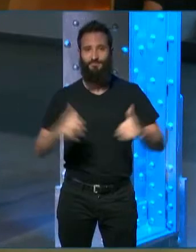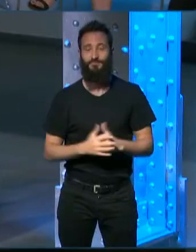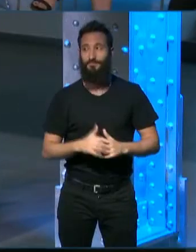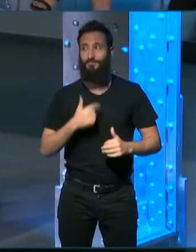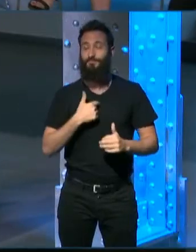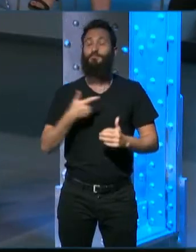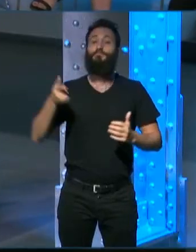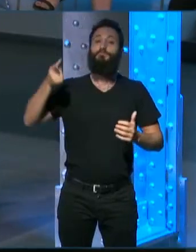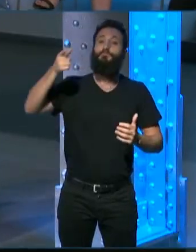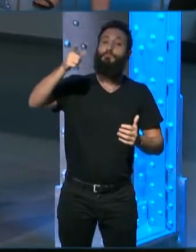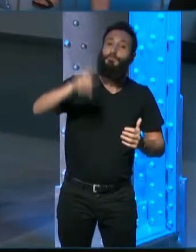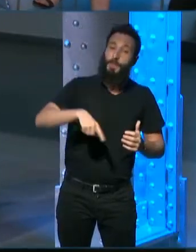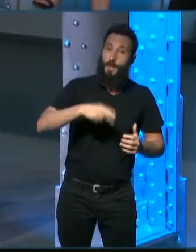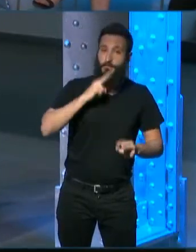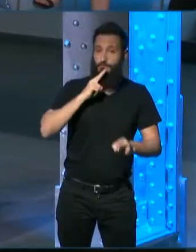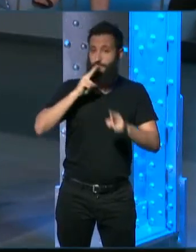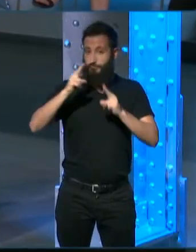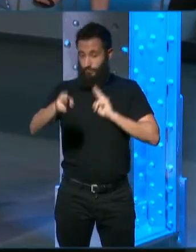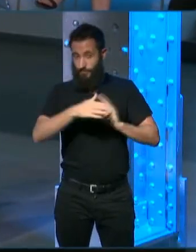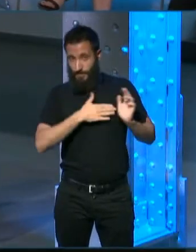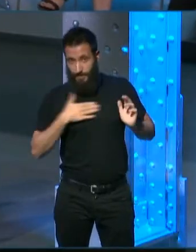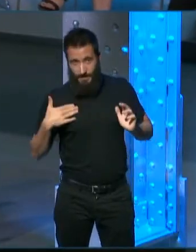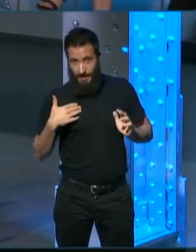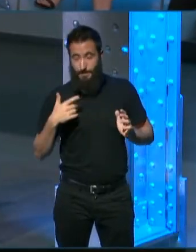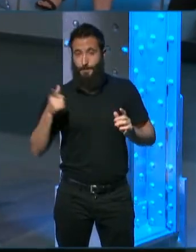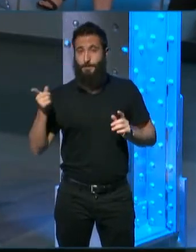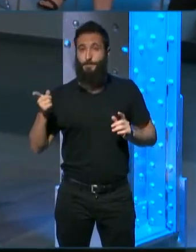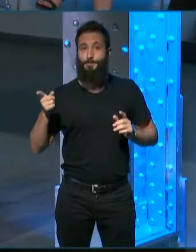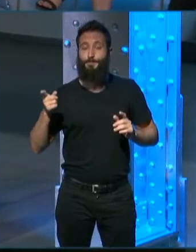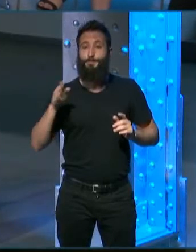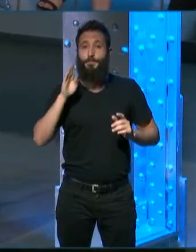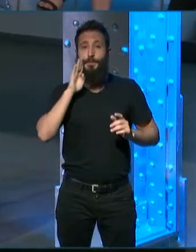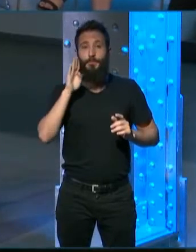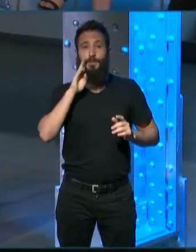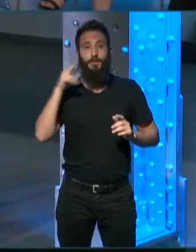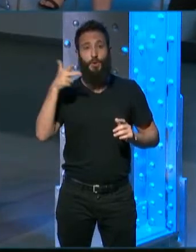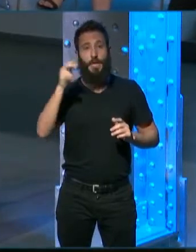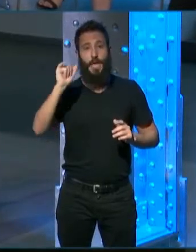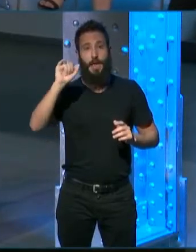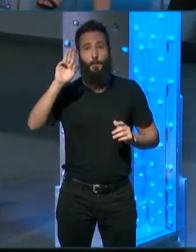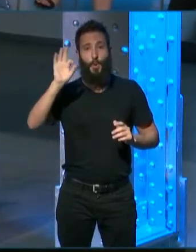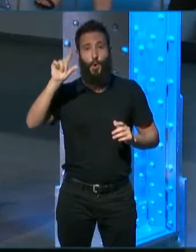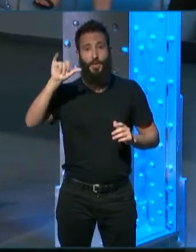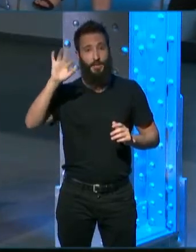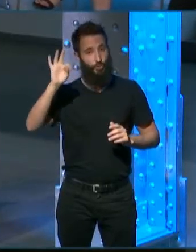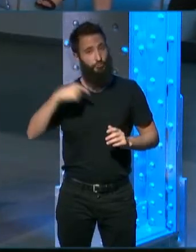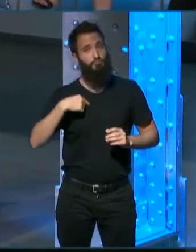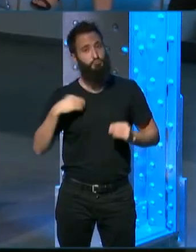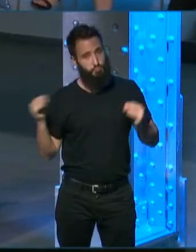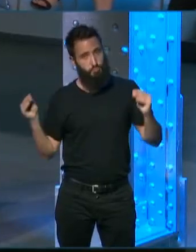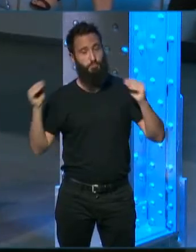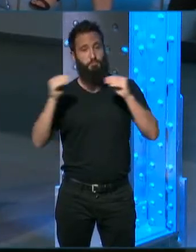Yo también quería contestarte. Lo que ha dicho Hipólito, yo lo comparto también. Es